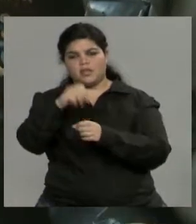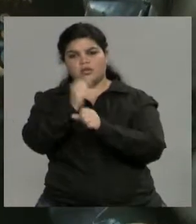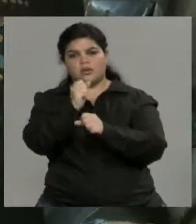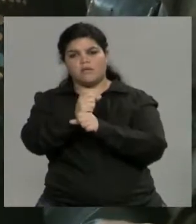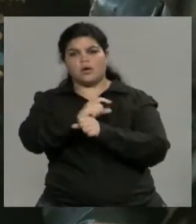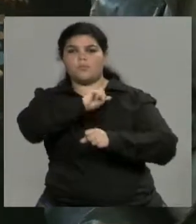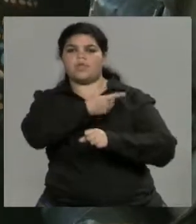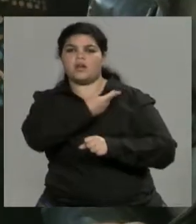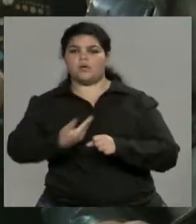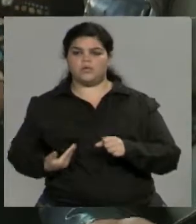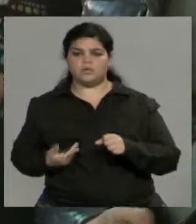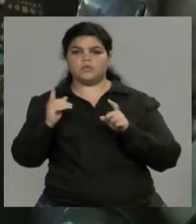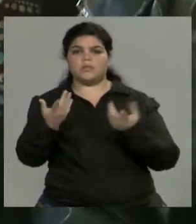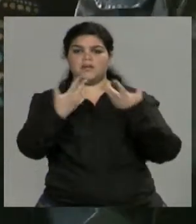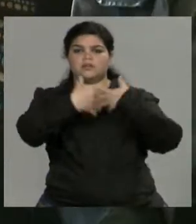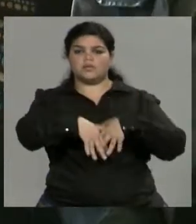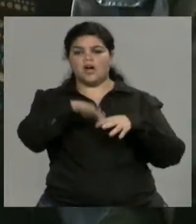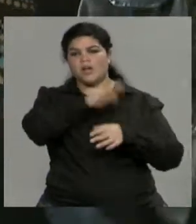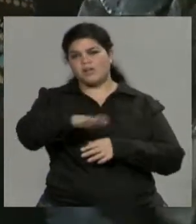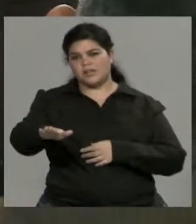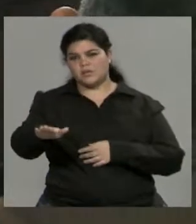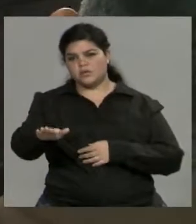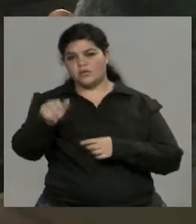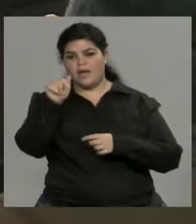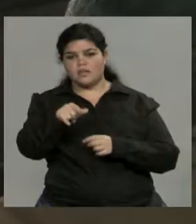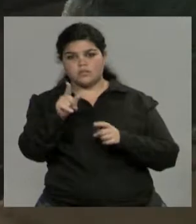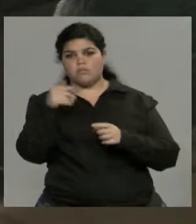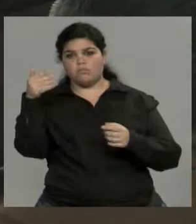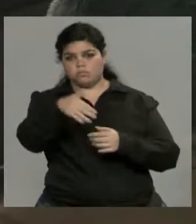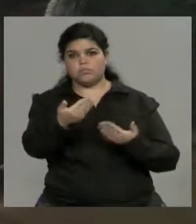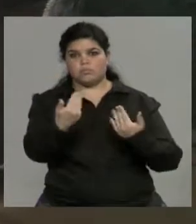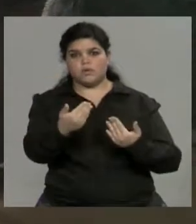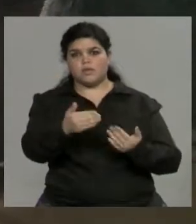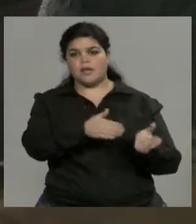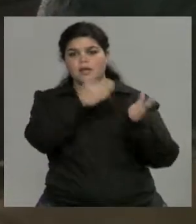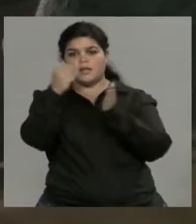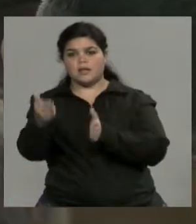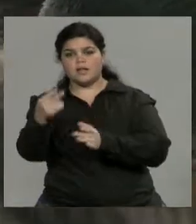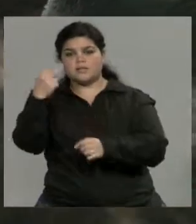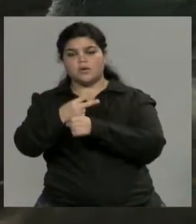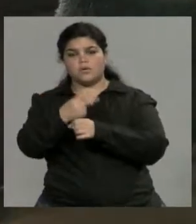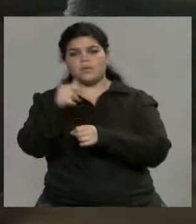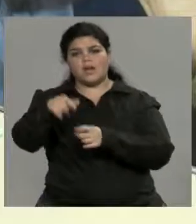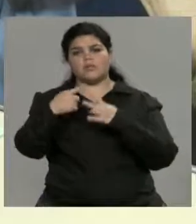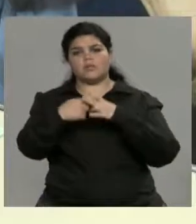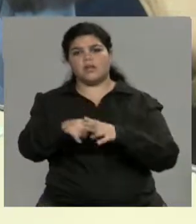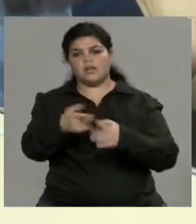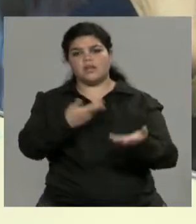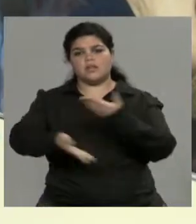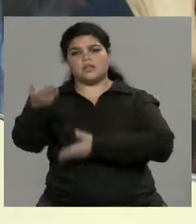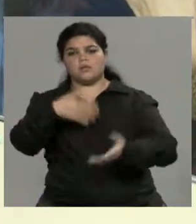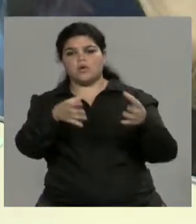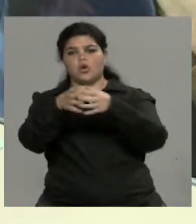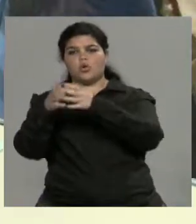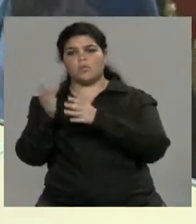del Poder Ejecutivo, vinculados con la temática de la infancia, por supuesto. Y una segunda parte de la actividad consistió en un taller de intercambio con grupos integrados